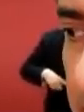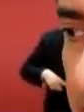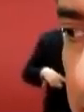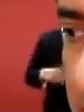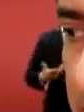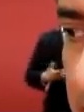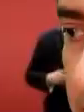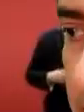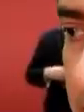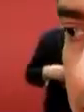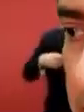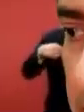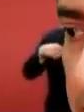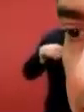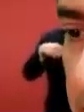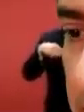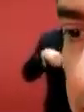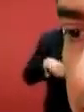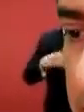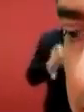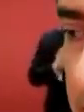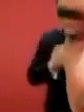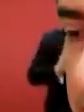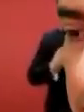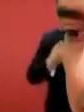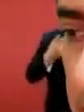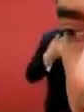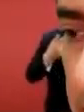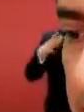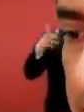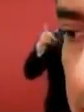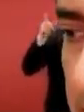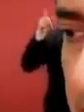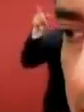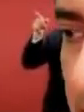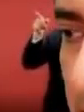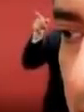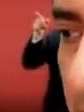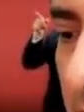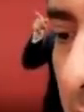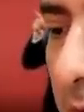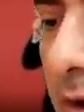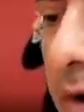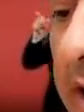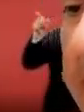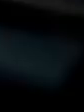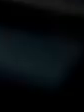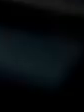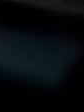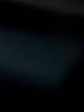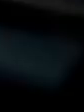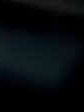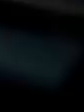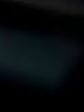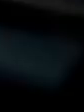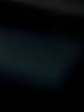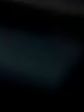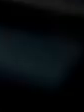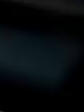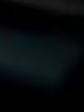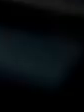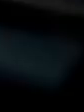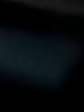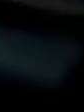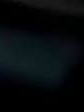y sobre todo como el pueblo de eeuu bueno lo que explica el presidente